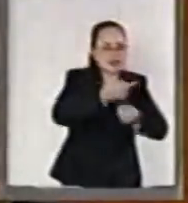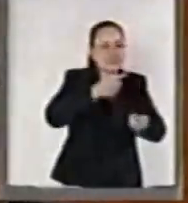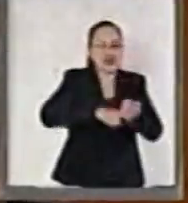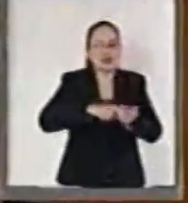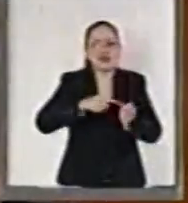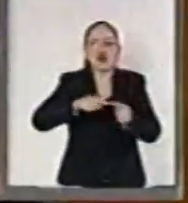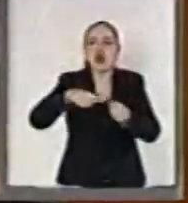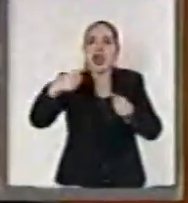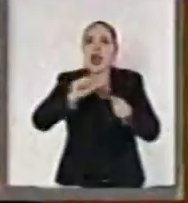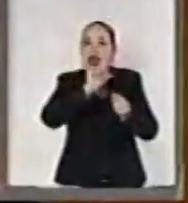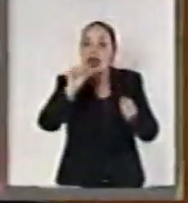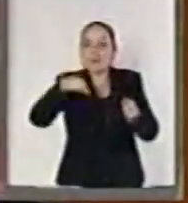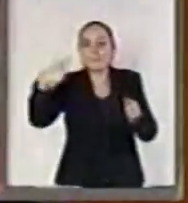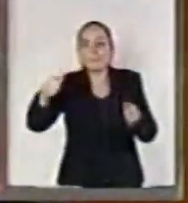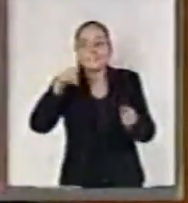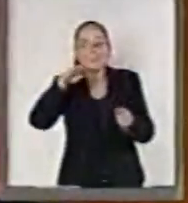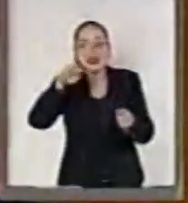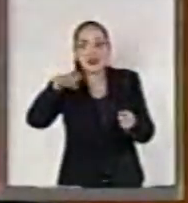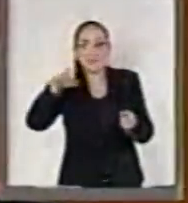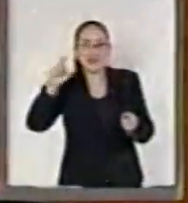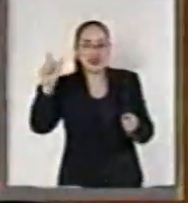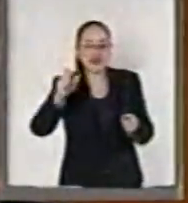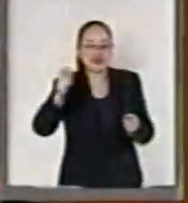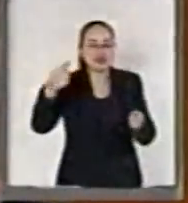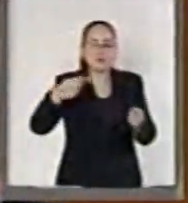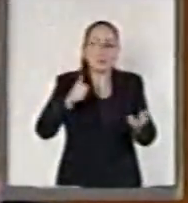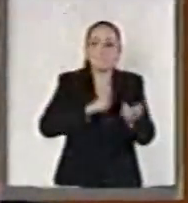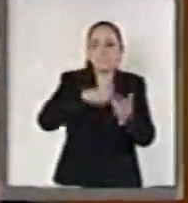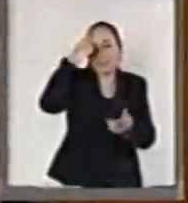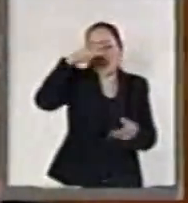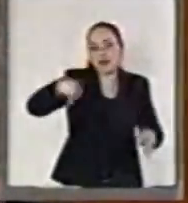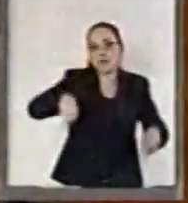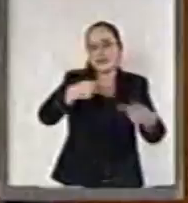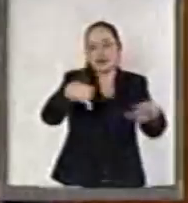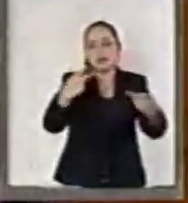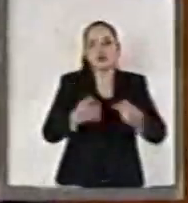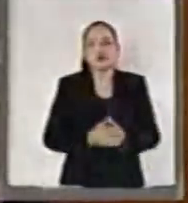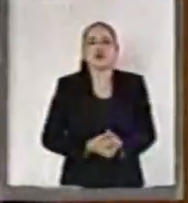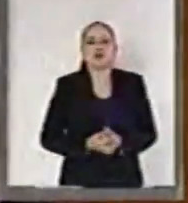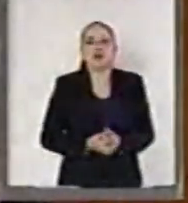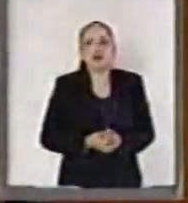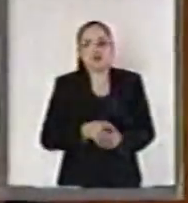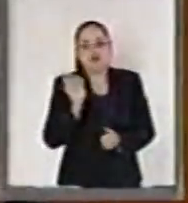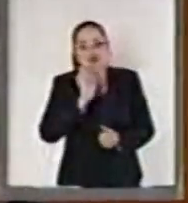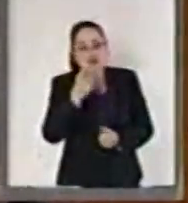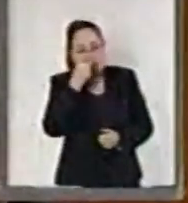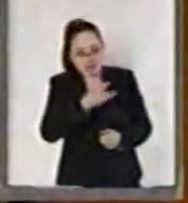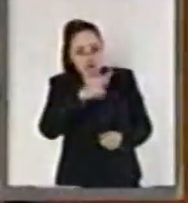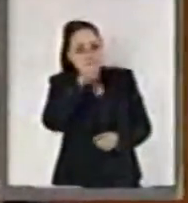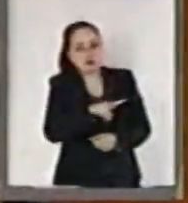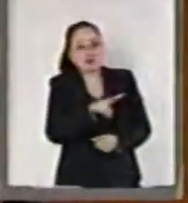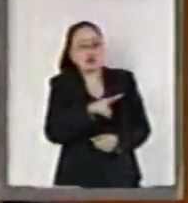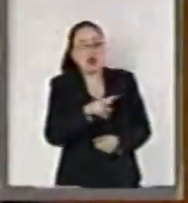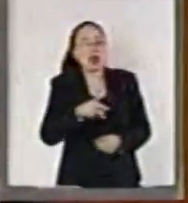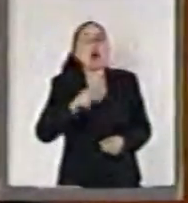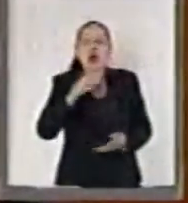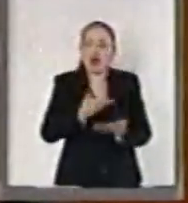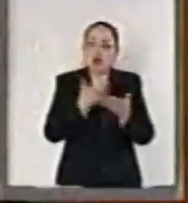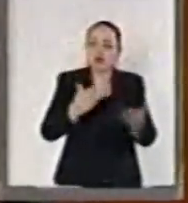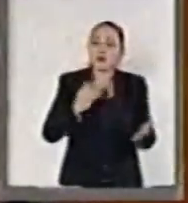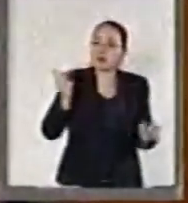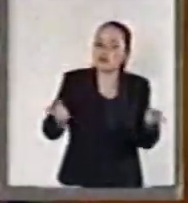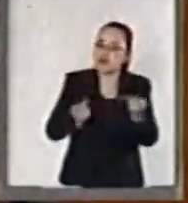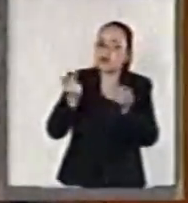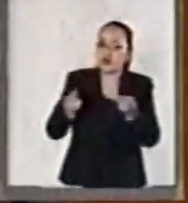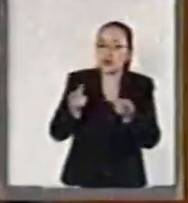Pemex en la comercialización. Si esto es cierto, entonces vale la pena preguntar